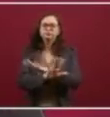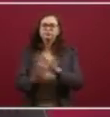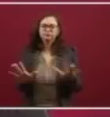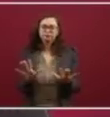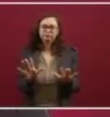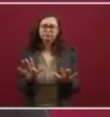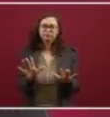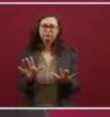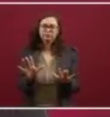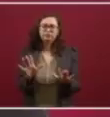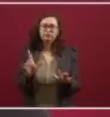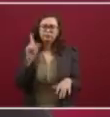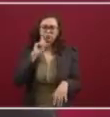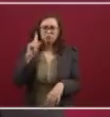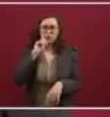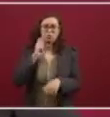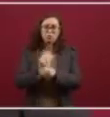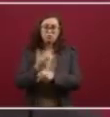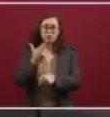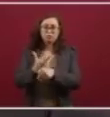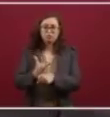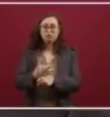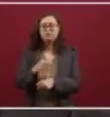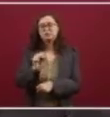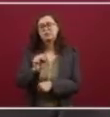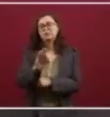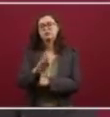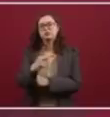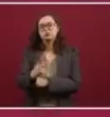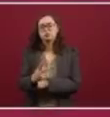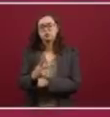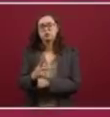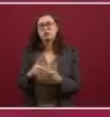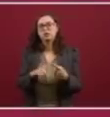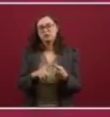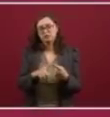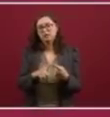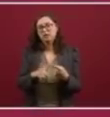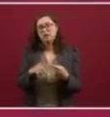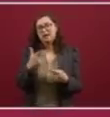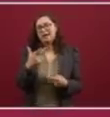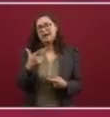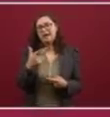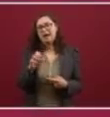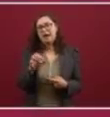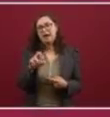la secretaria de la Función Pública, Irma Heréndira Sandoval,